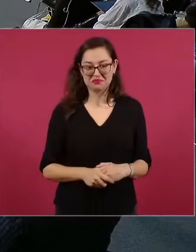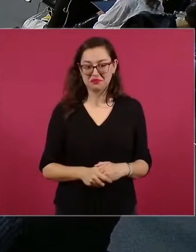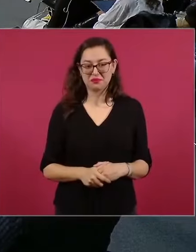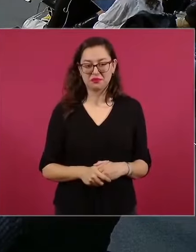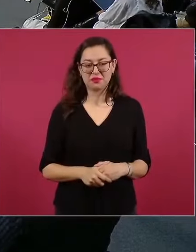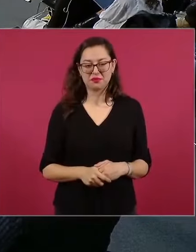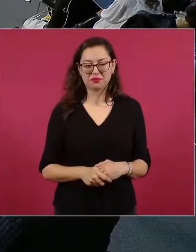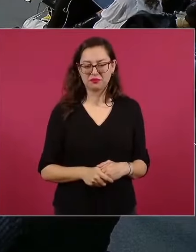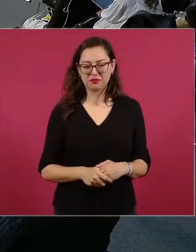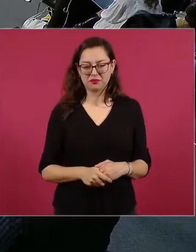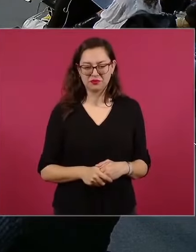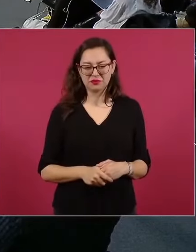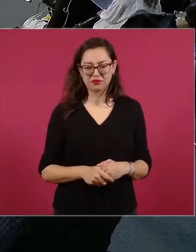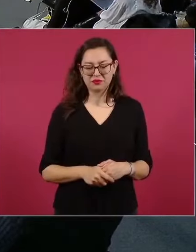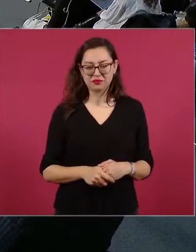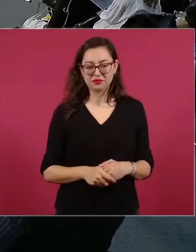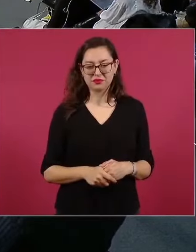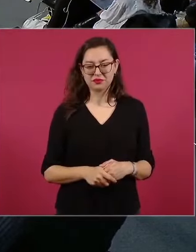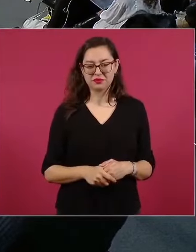Los dueños de FEMSA